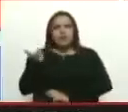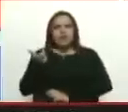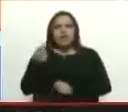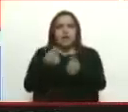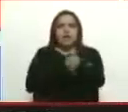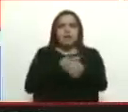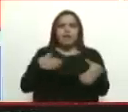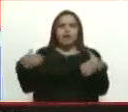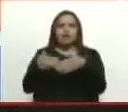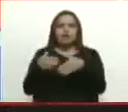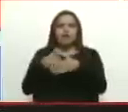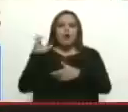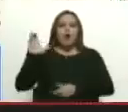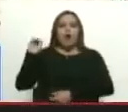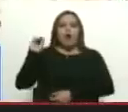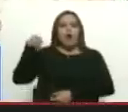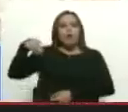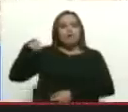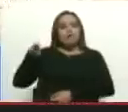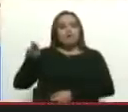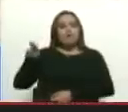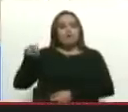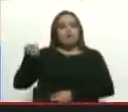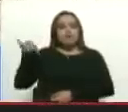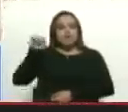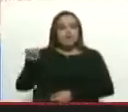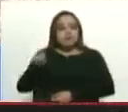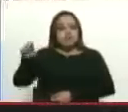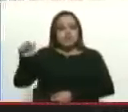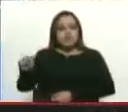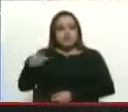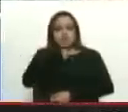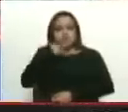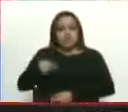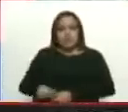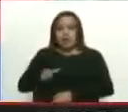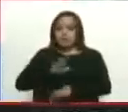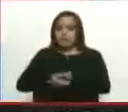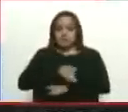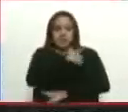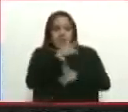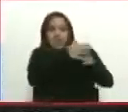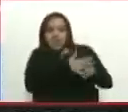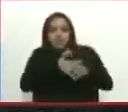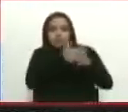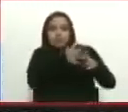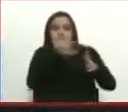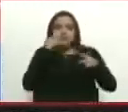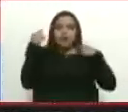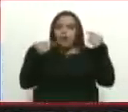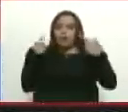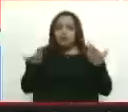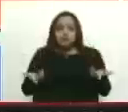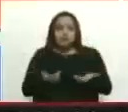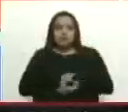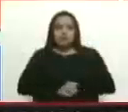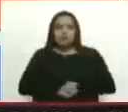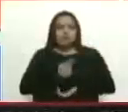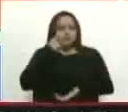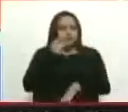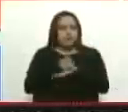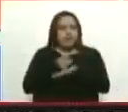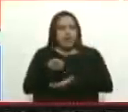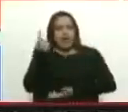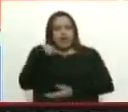Partido Comunista Chino. ¿Por qué? Porque el imperialismo anda desatado. Fíjense, ayer estaban